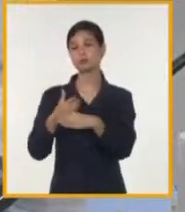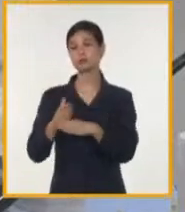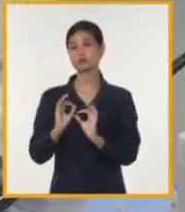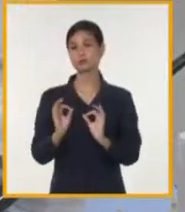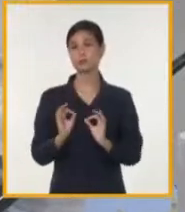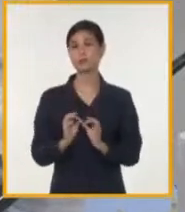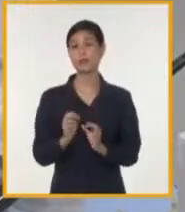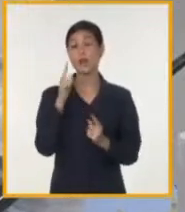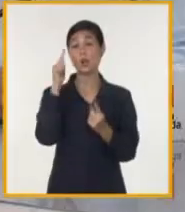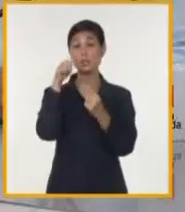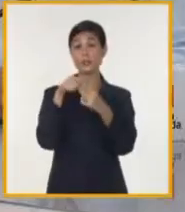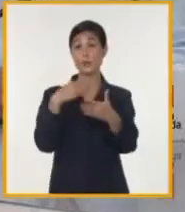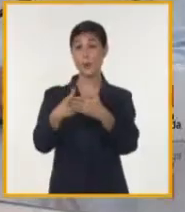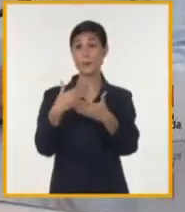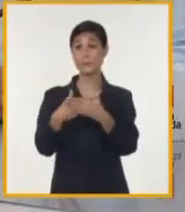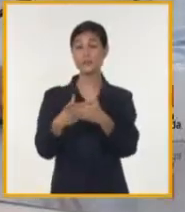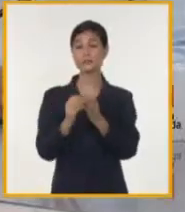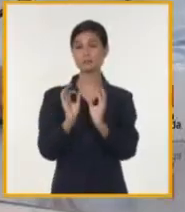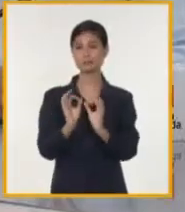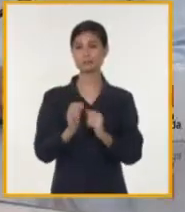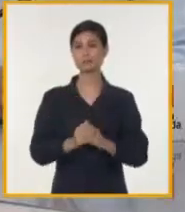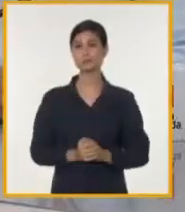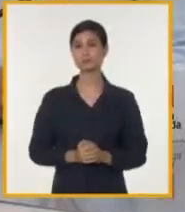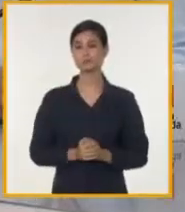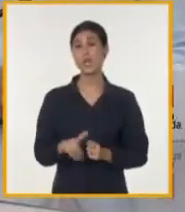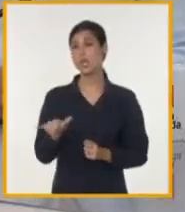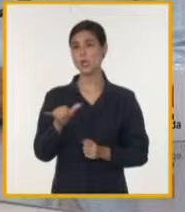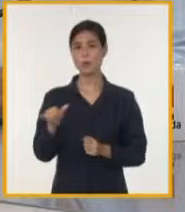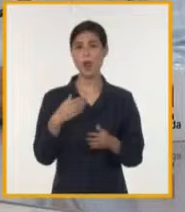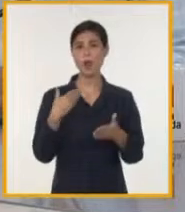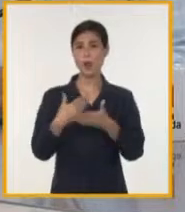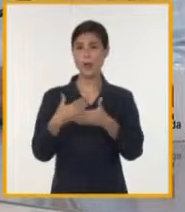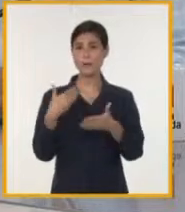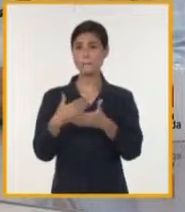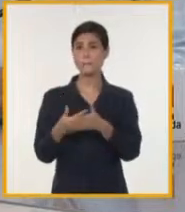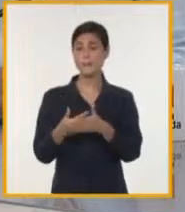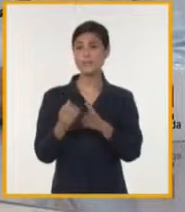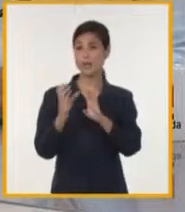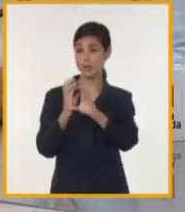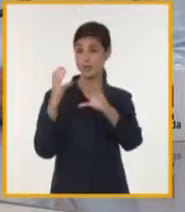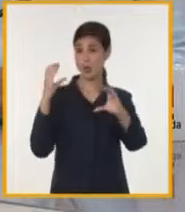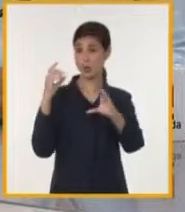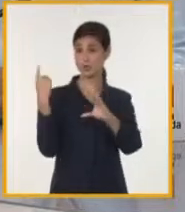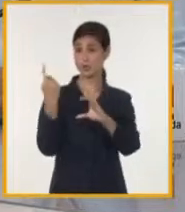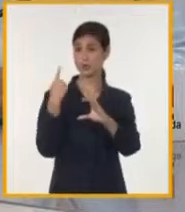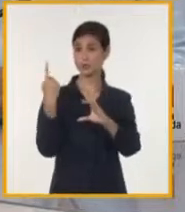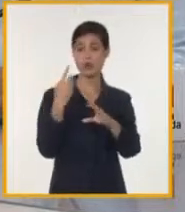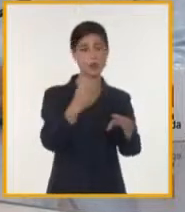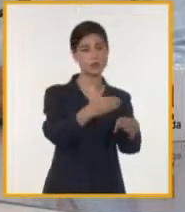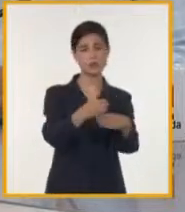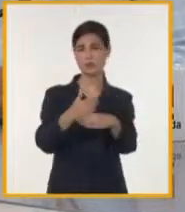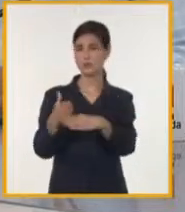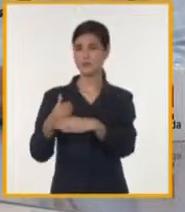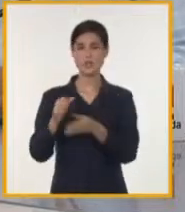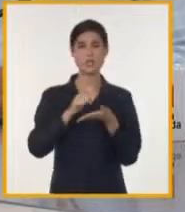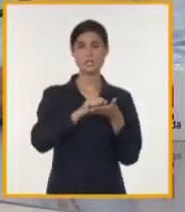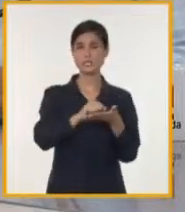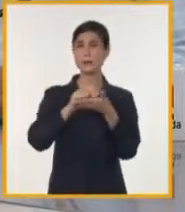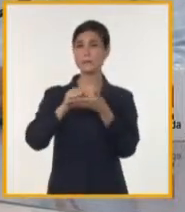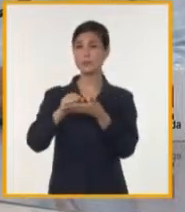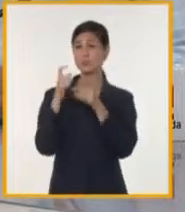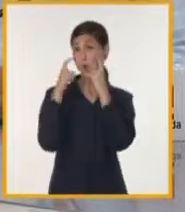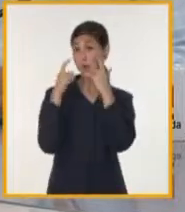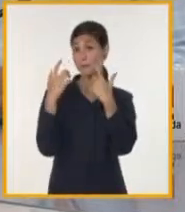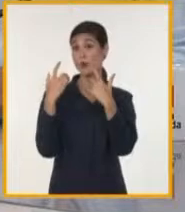se comunican entre sí. Esta empresa también hace otros servicios, servicios de flete, sobre todo servicios de primer nivel a la